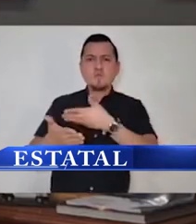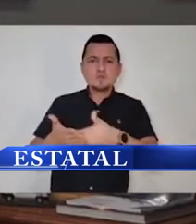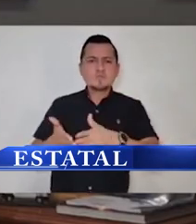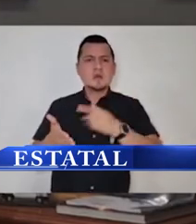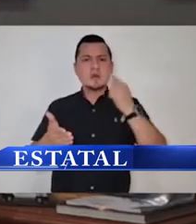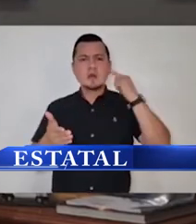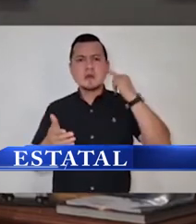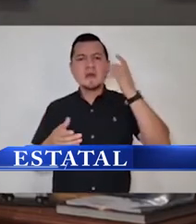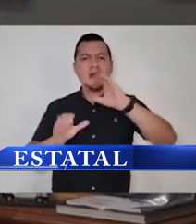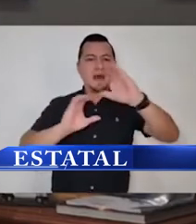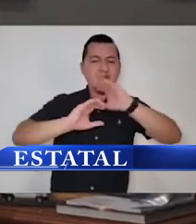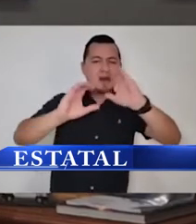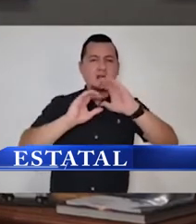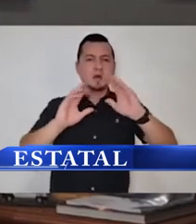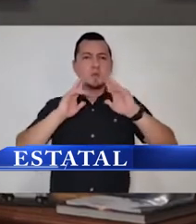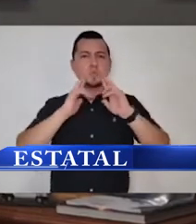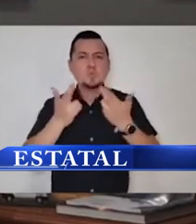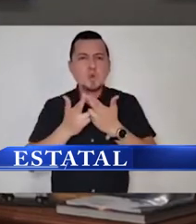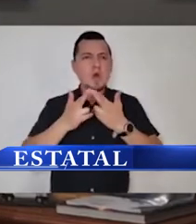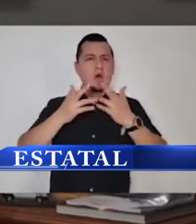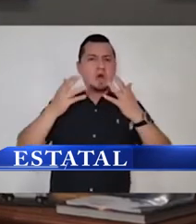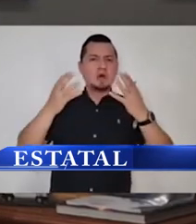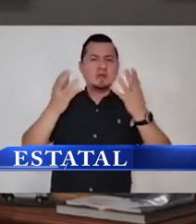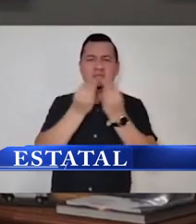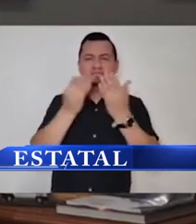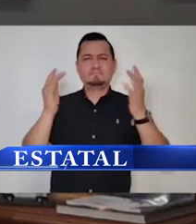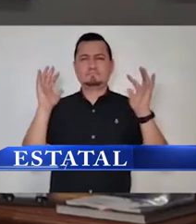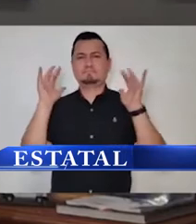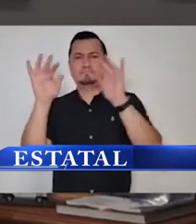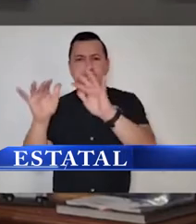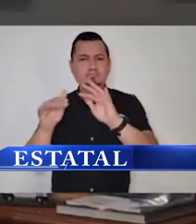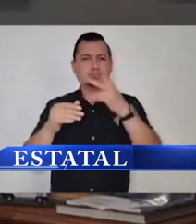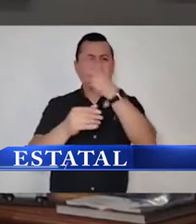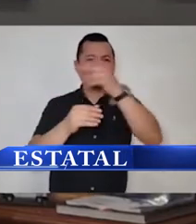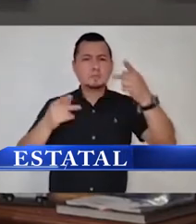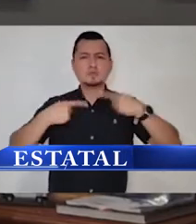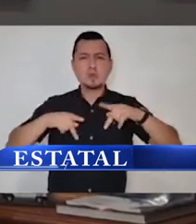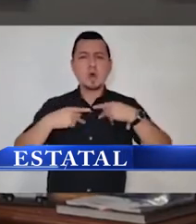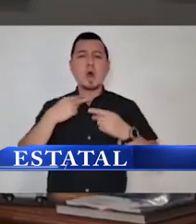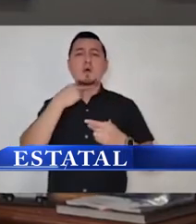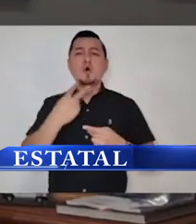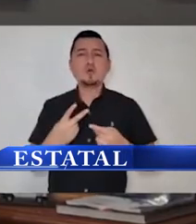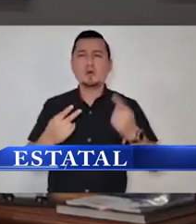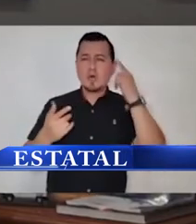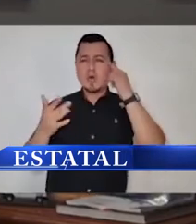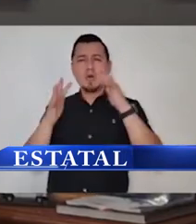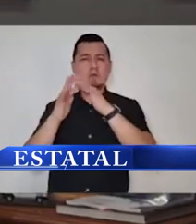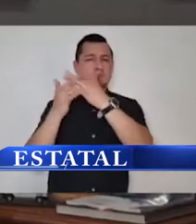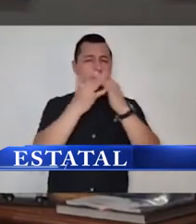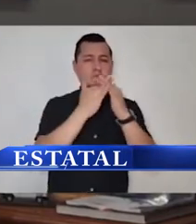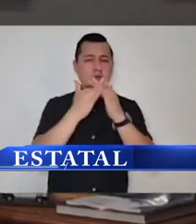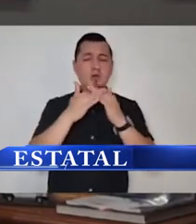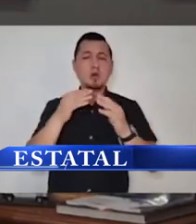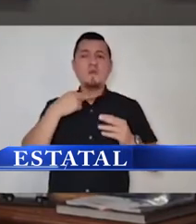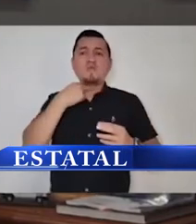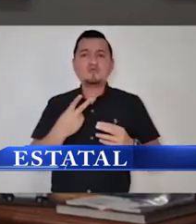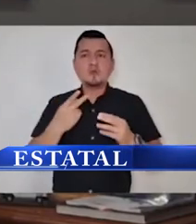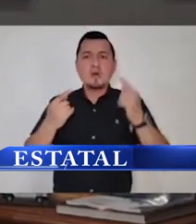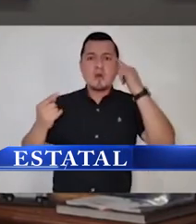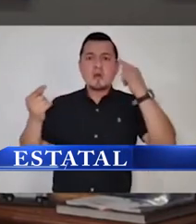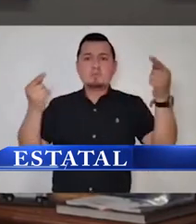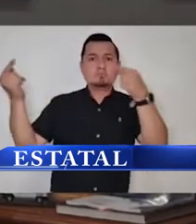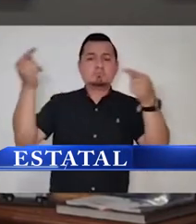pandemia, hemos subido el volumen de la música que escuchamos, de las reuniones que tenemos y hasta nuestra propia